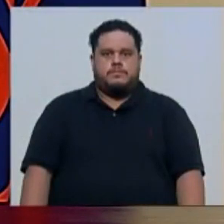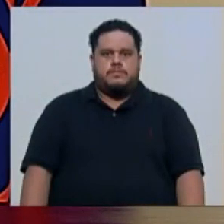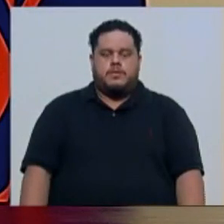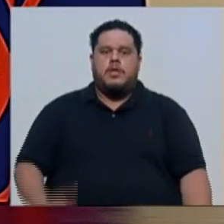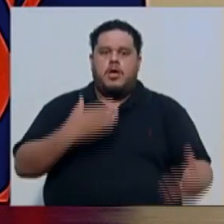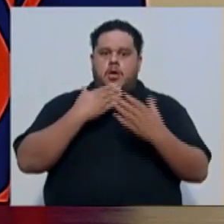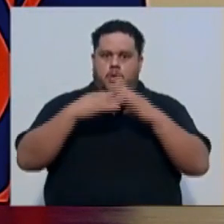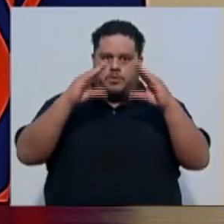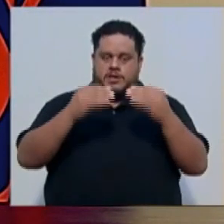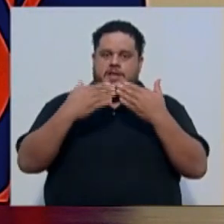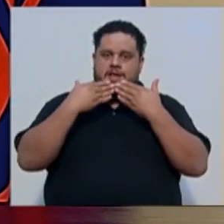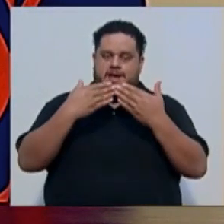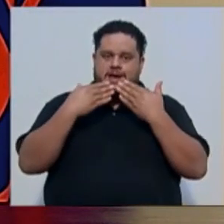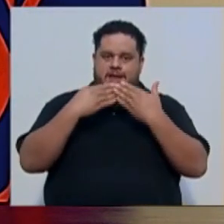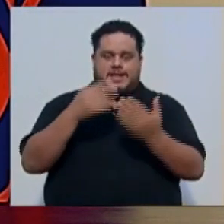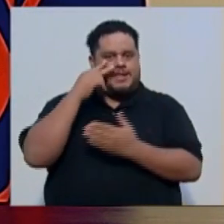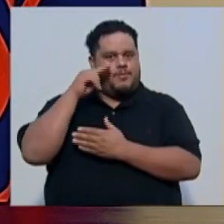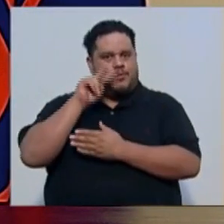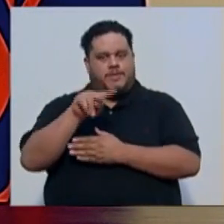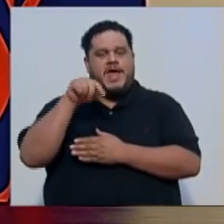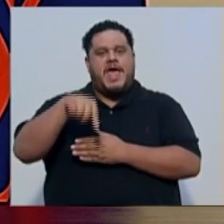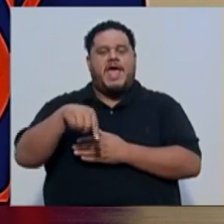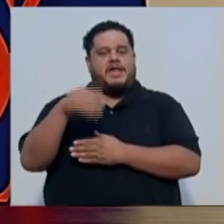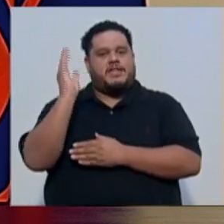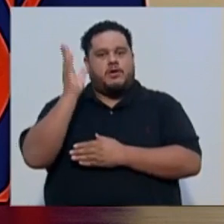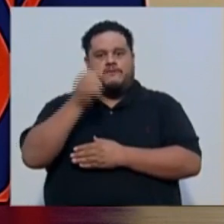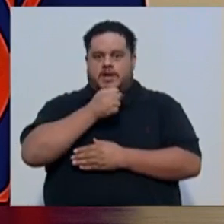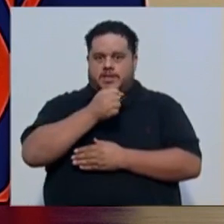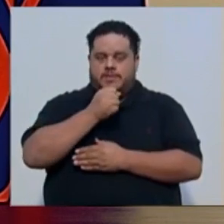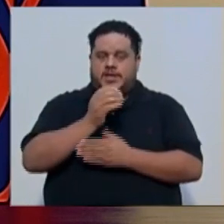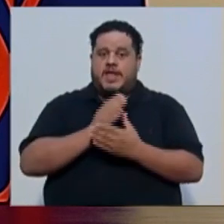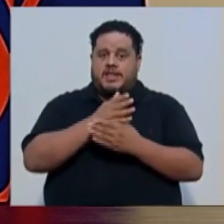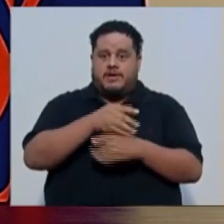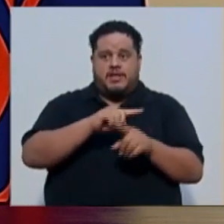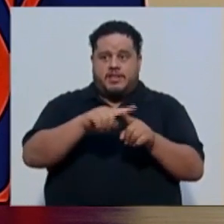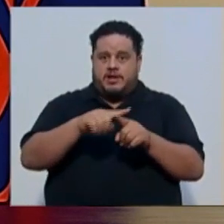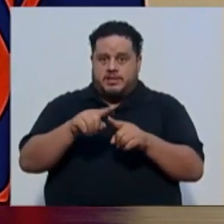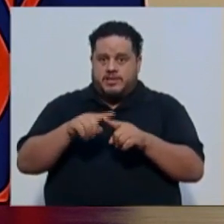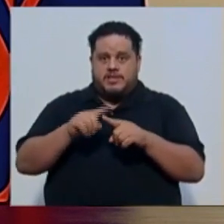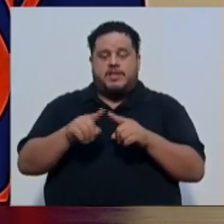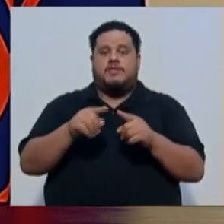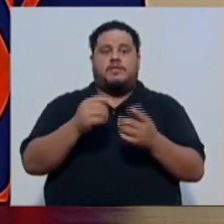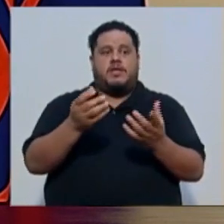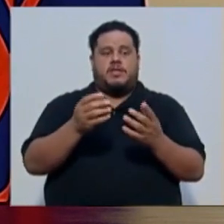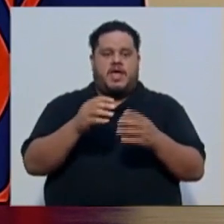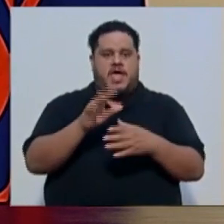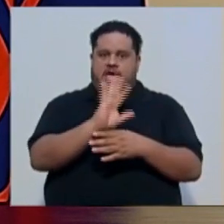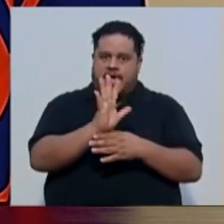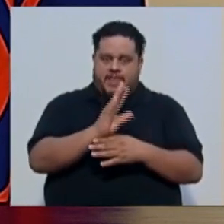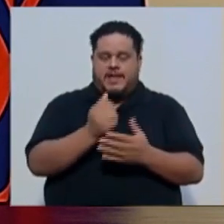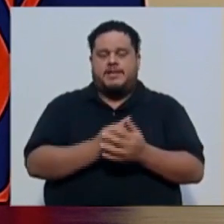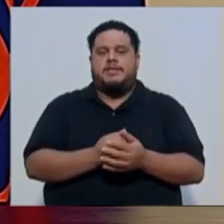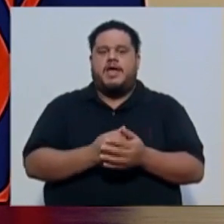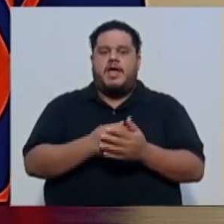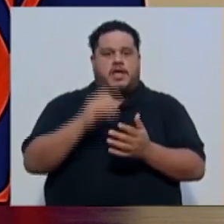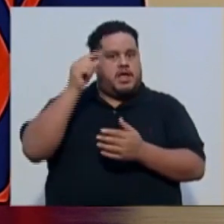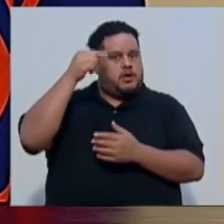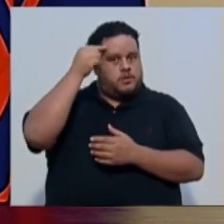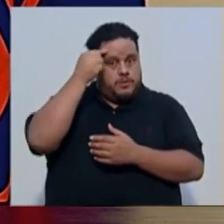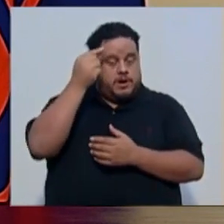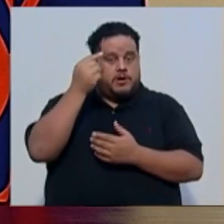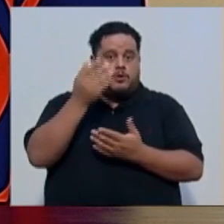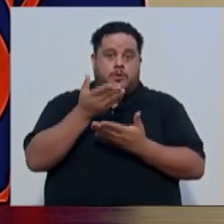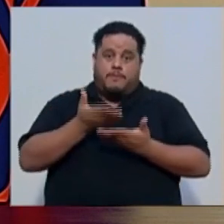Muy buenas tardes, gracias por sintonizar esta conferencia de prensa a través de las distintas plataformas de los medios de comunicación, donde el Gobierno de la